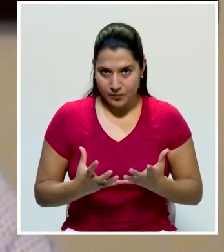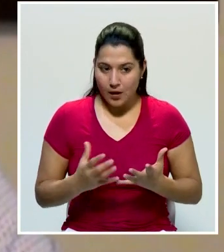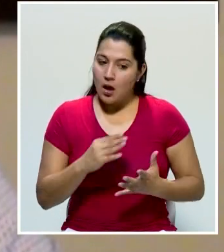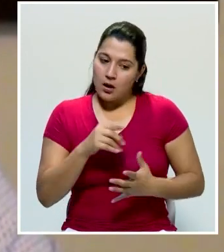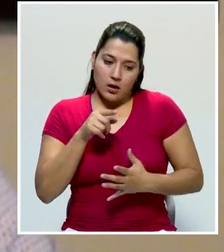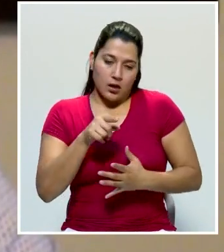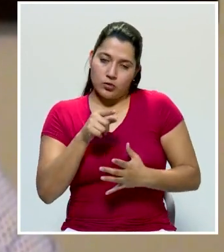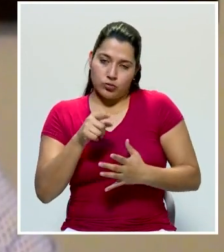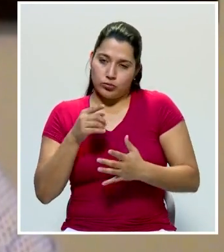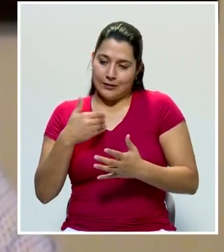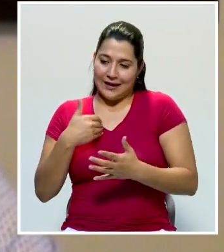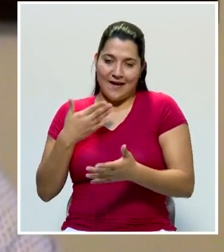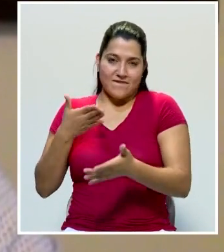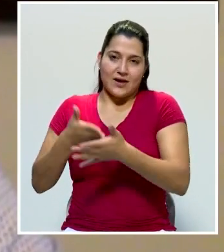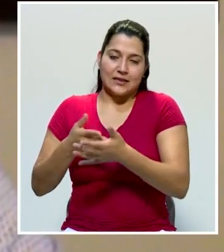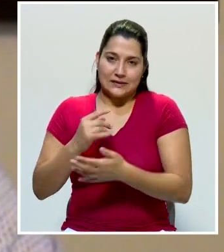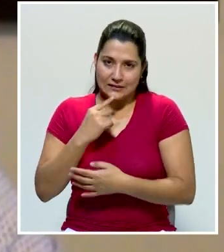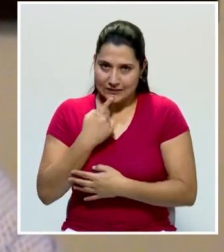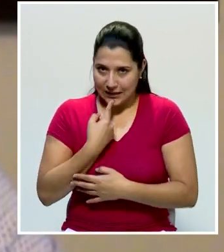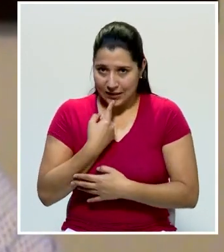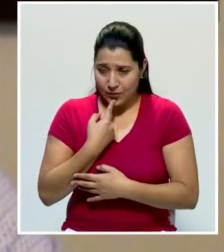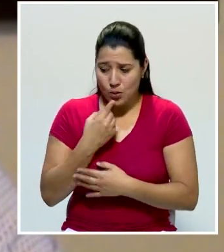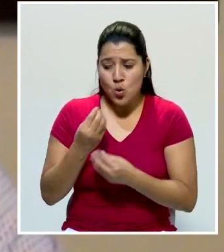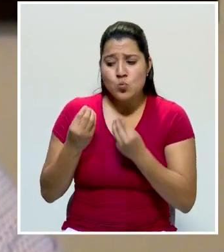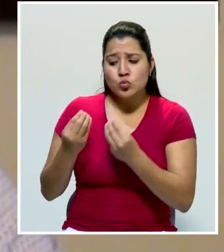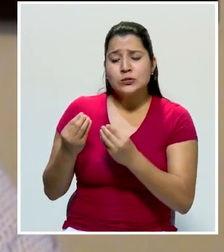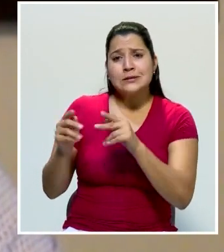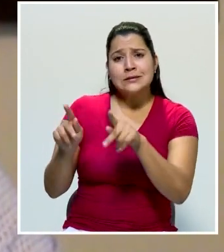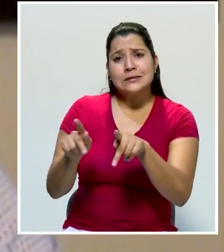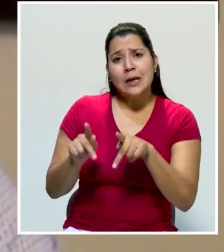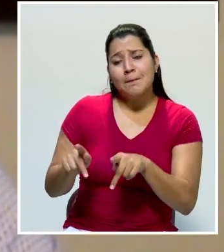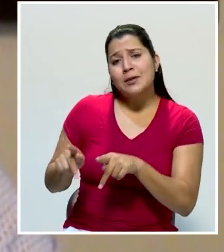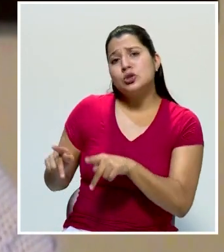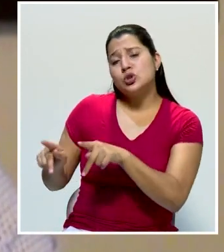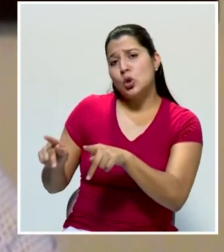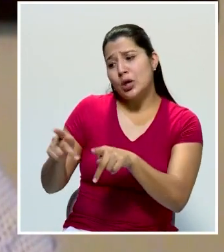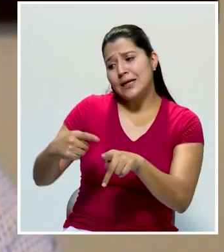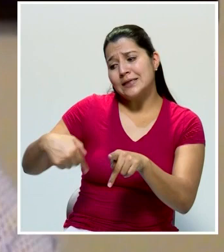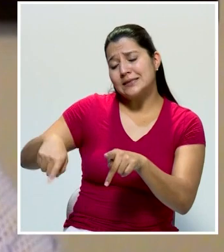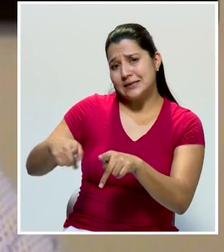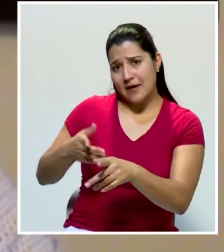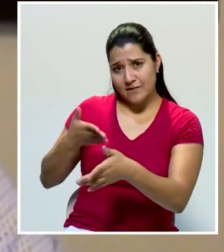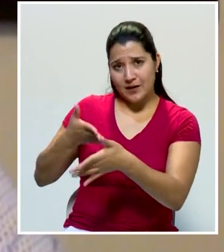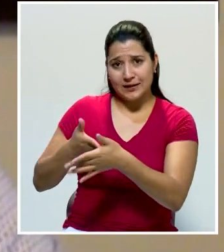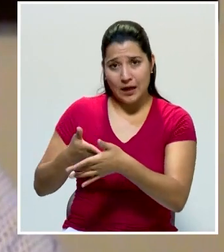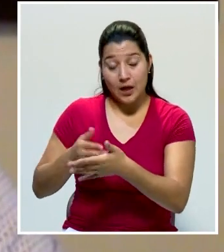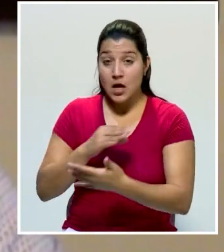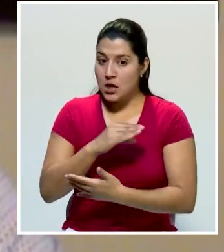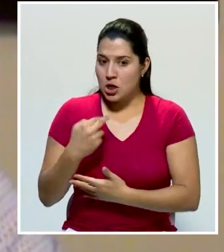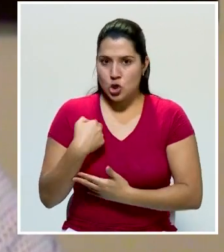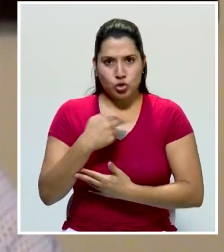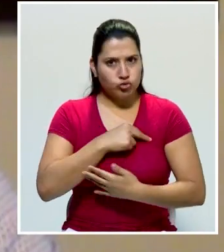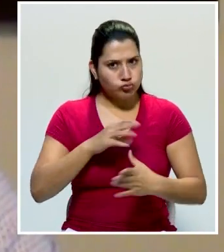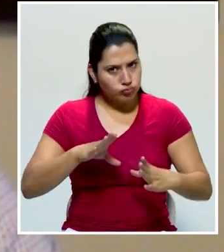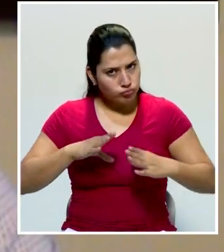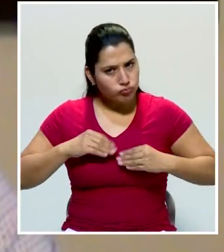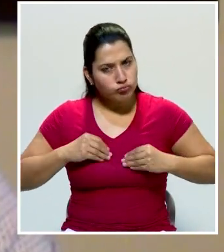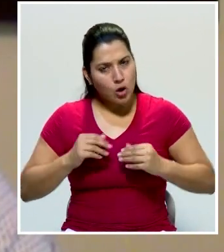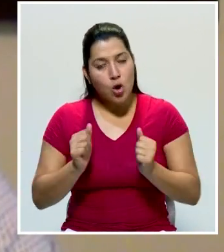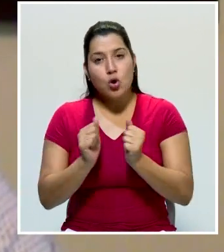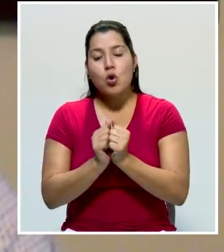serias en una gran parte de nuestra población y la que hemos abordado con mucha responsabilidad,